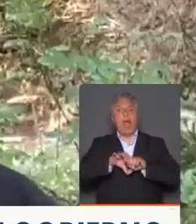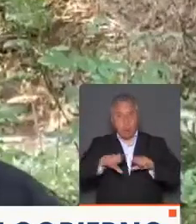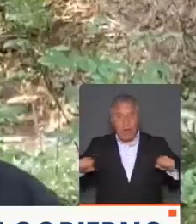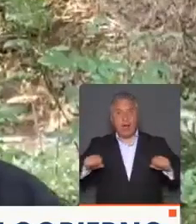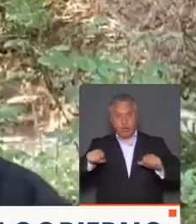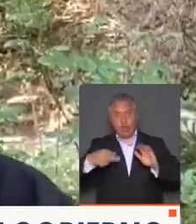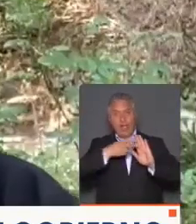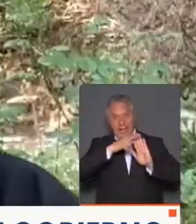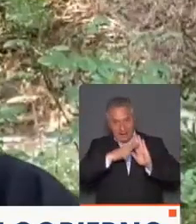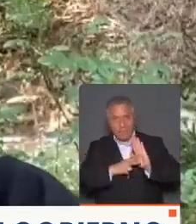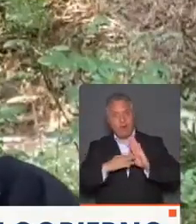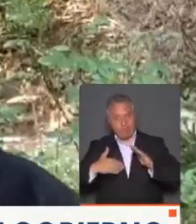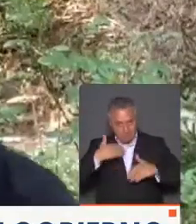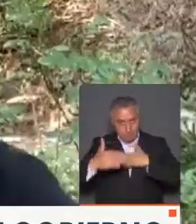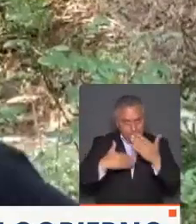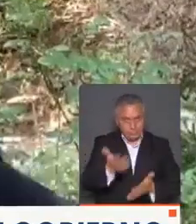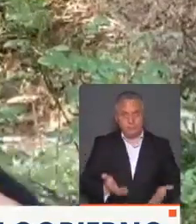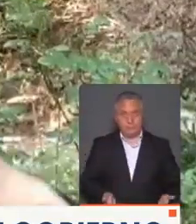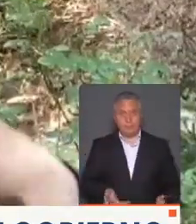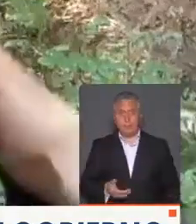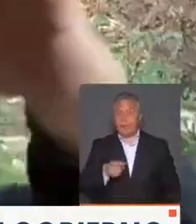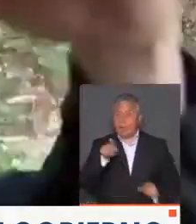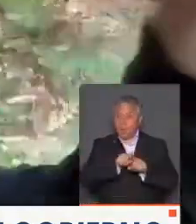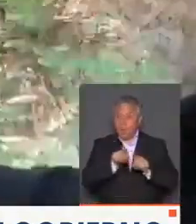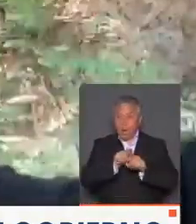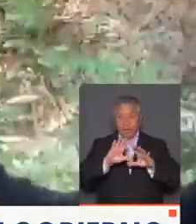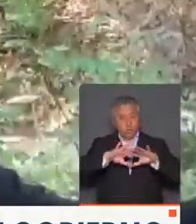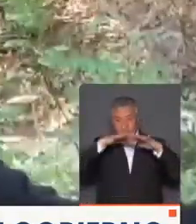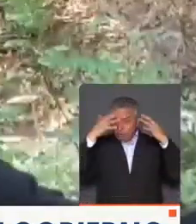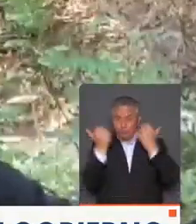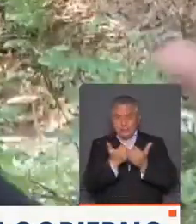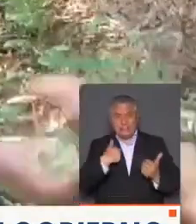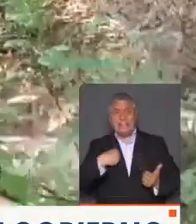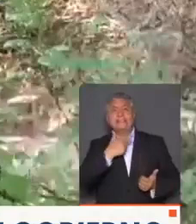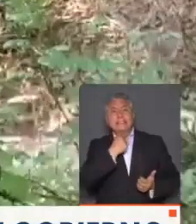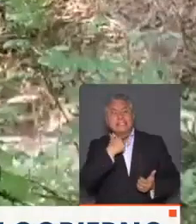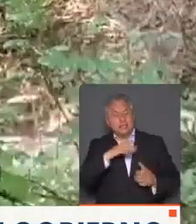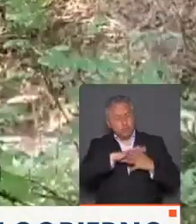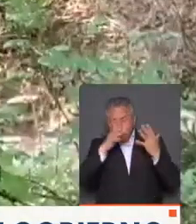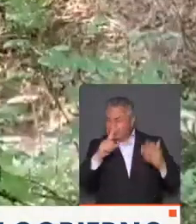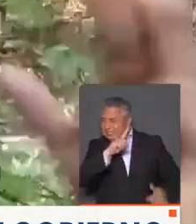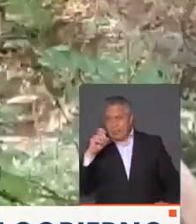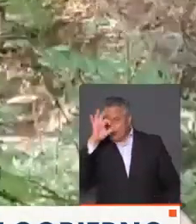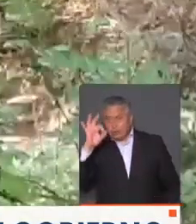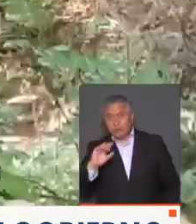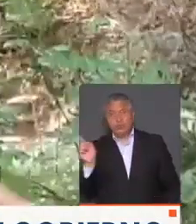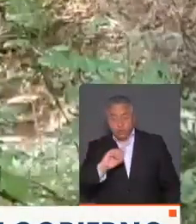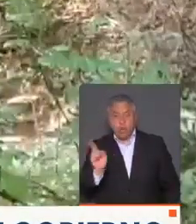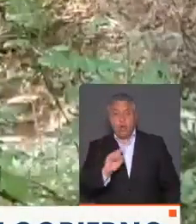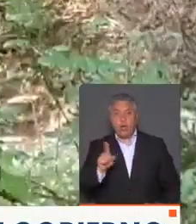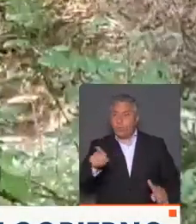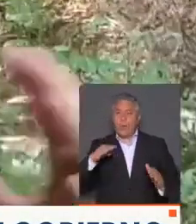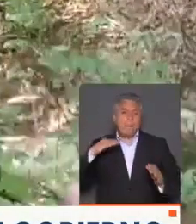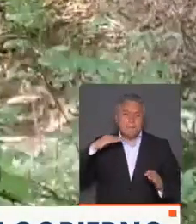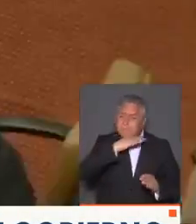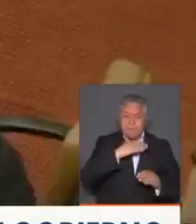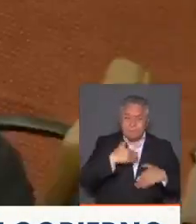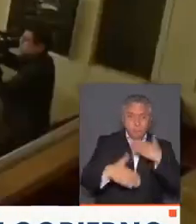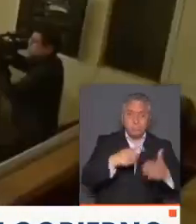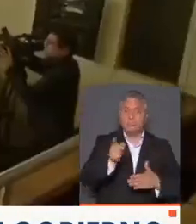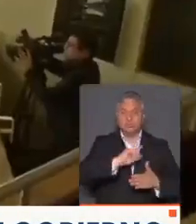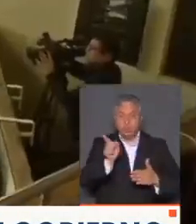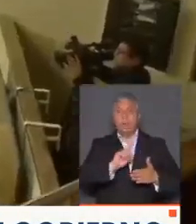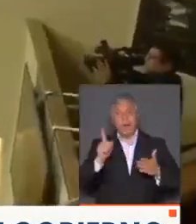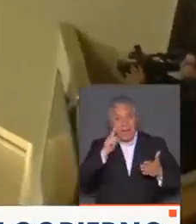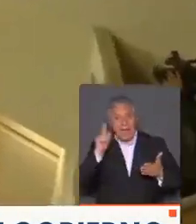reformas tal vez no con toda la magnitud que uno quisiera o no Para implementarlas inmediatamente sino que con gradualidad